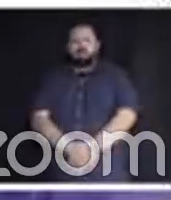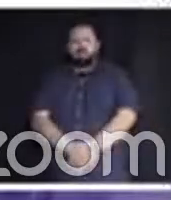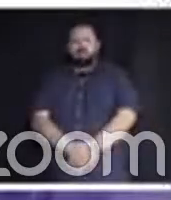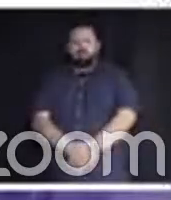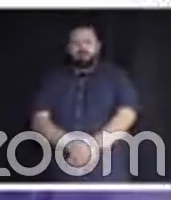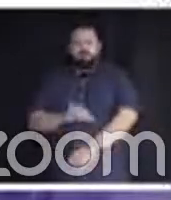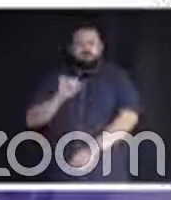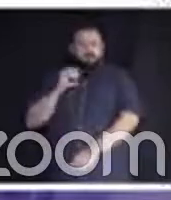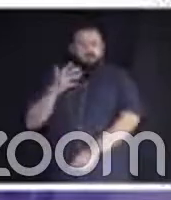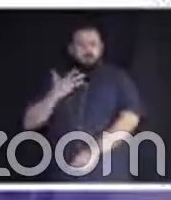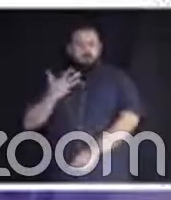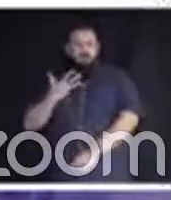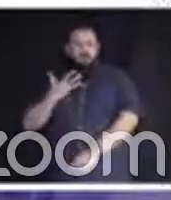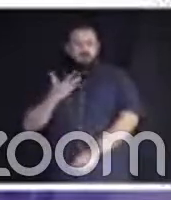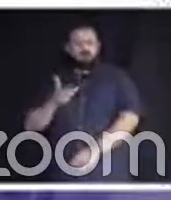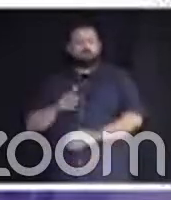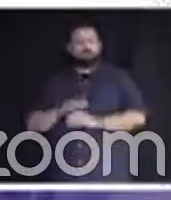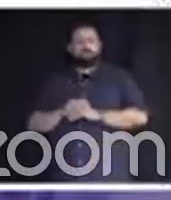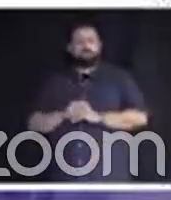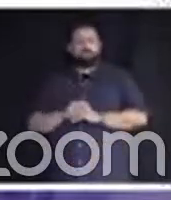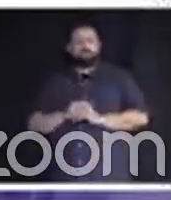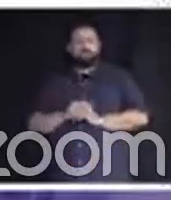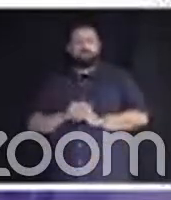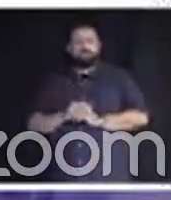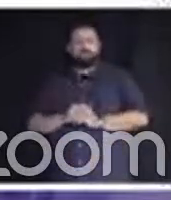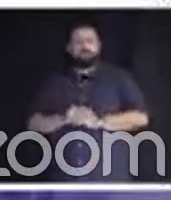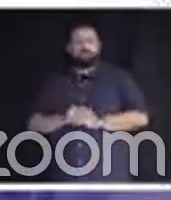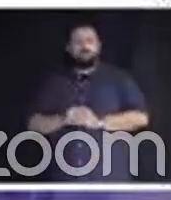¿Los tienen? ¿No los tienen? Los digo yo, ahí están.